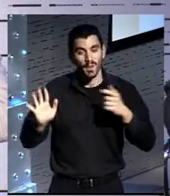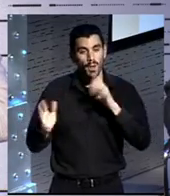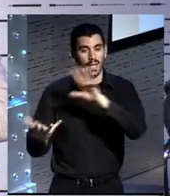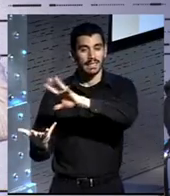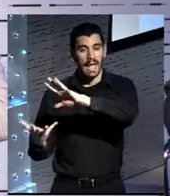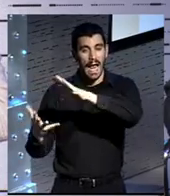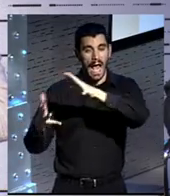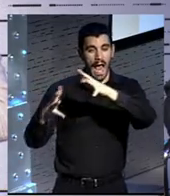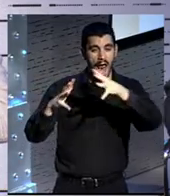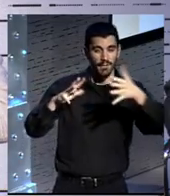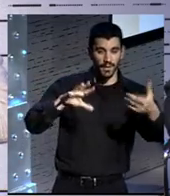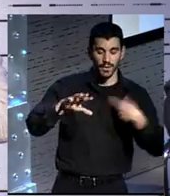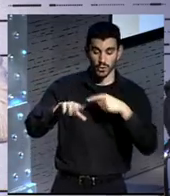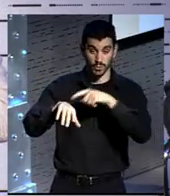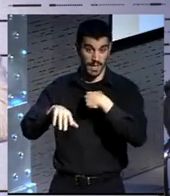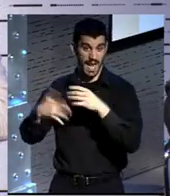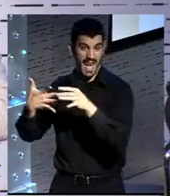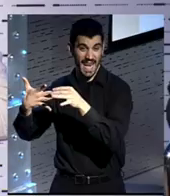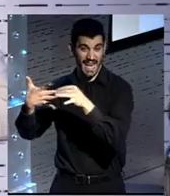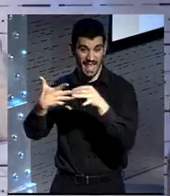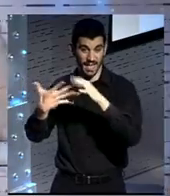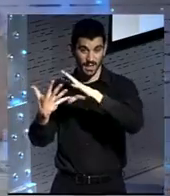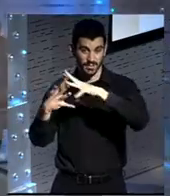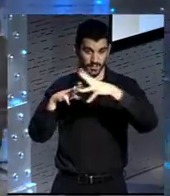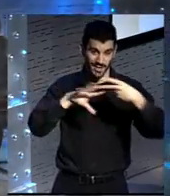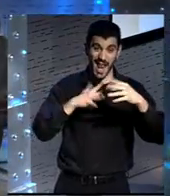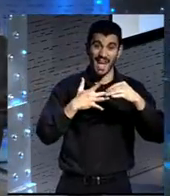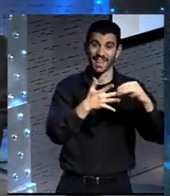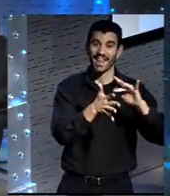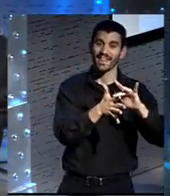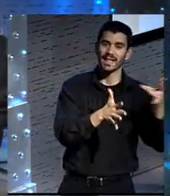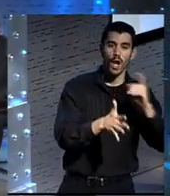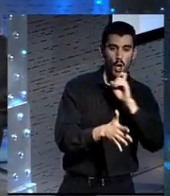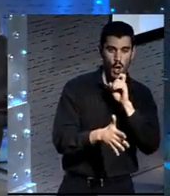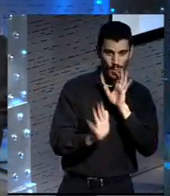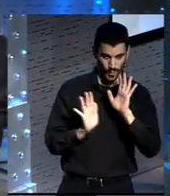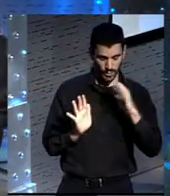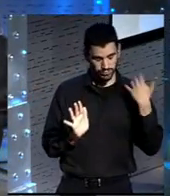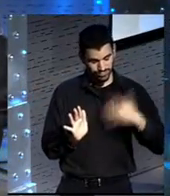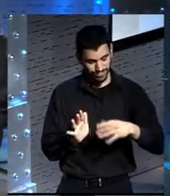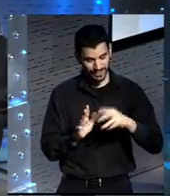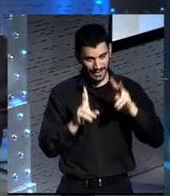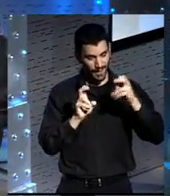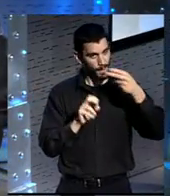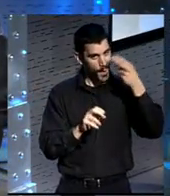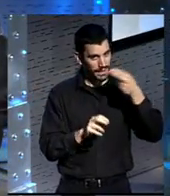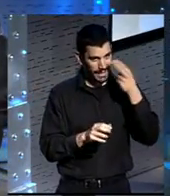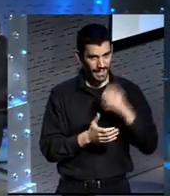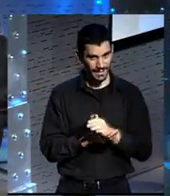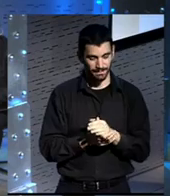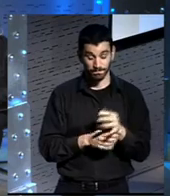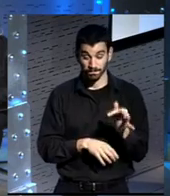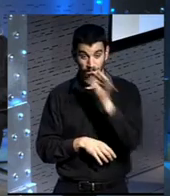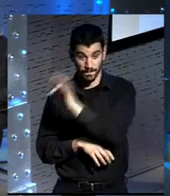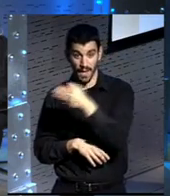del liderazgo para ser un liderazgo mucho más digital. ¿En vuestro caso, Bankinter? Sí, respecto al proceso de digitalización del